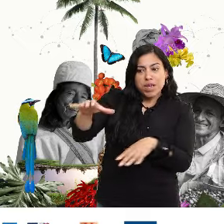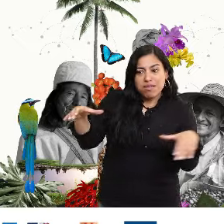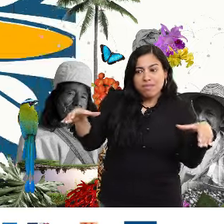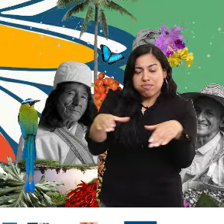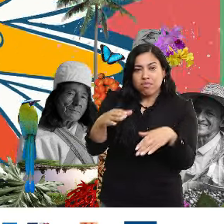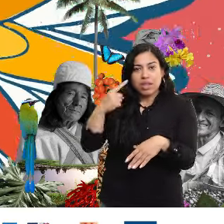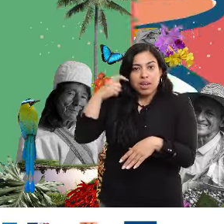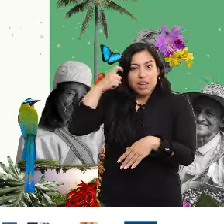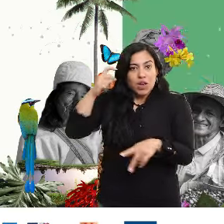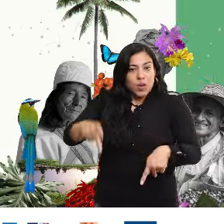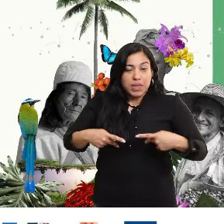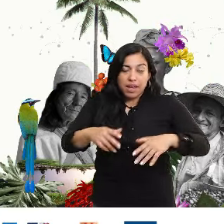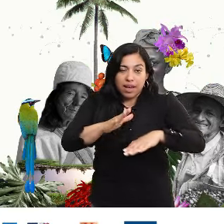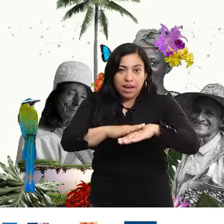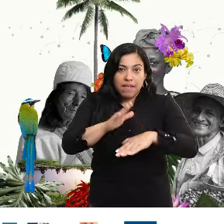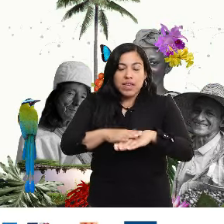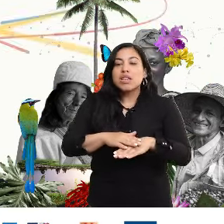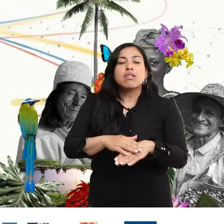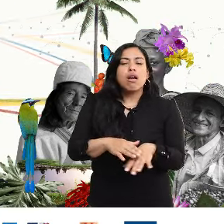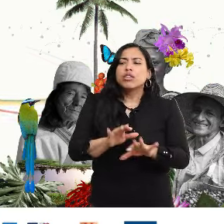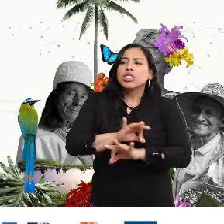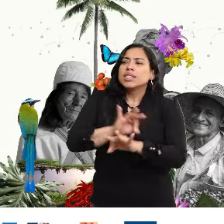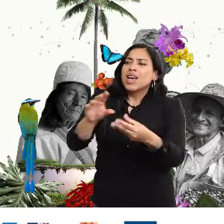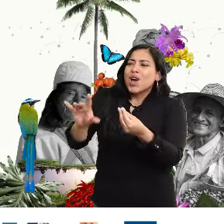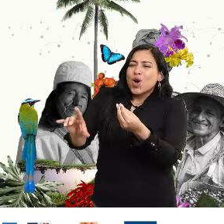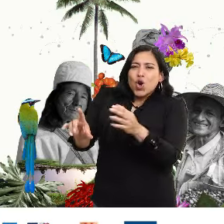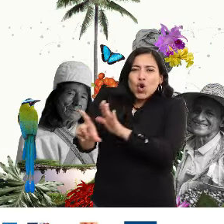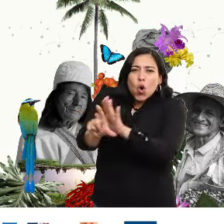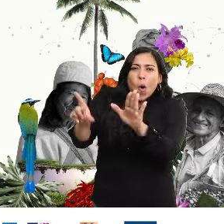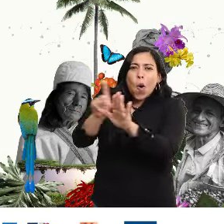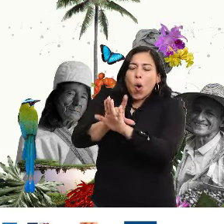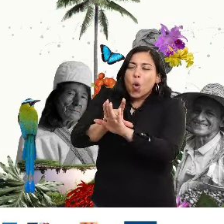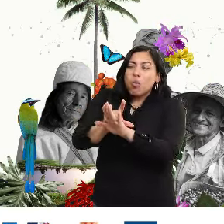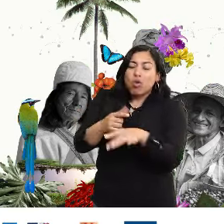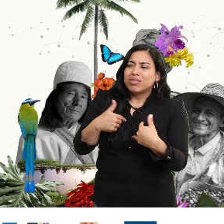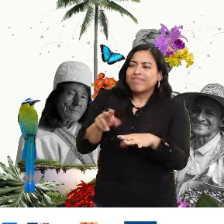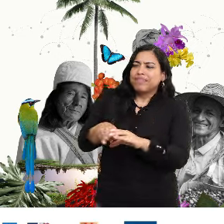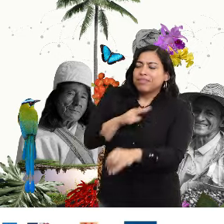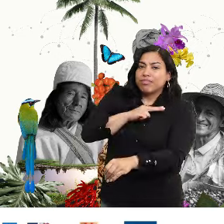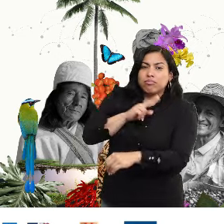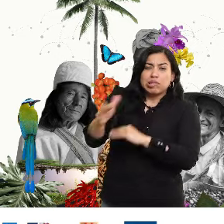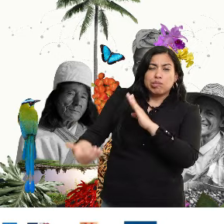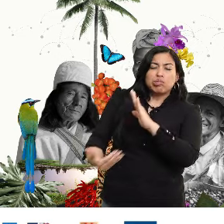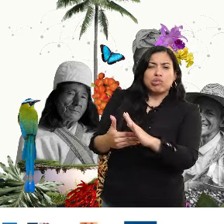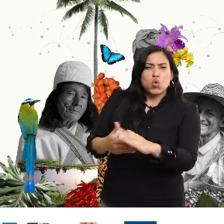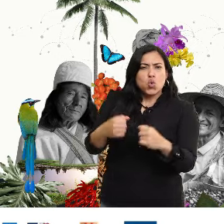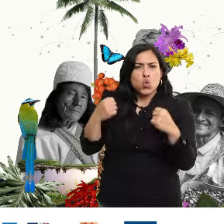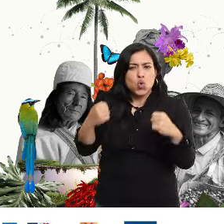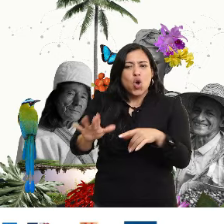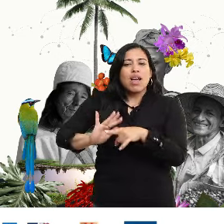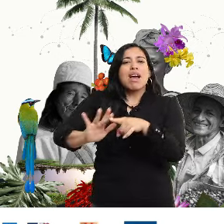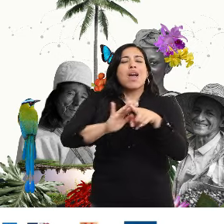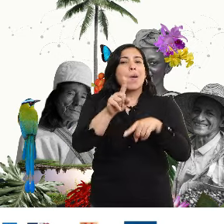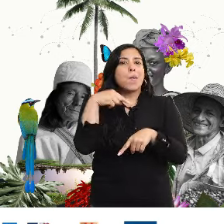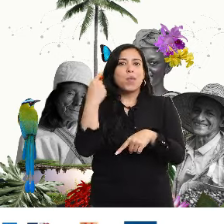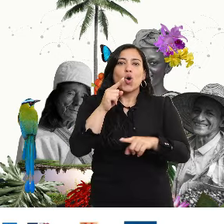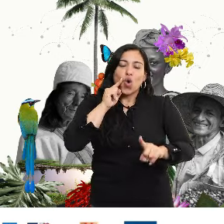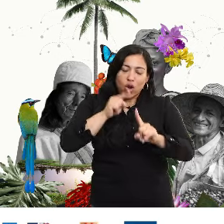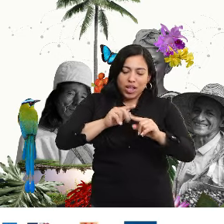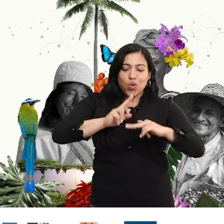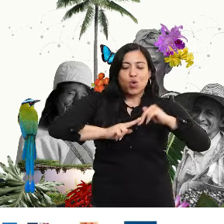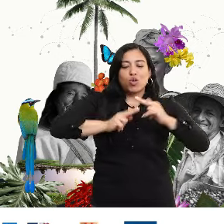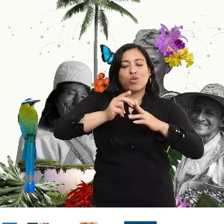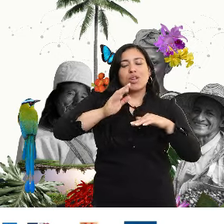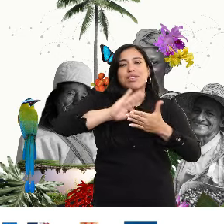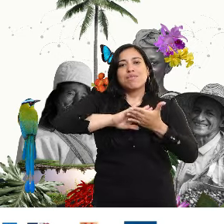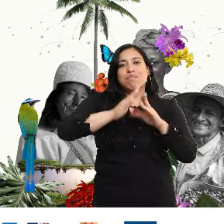vida, porque han tenido retaliación de las mismas bandas criminales. Eso en la práctica es construir paz con la